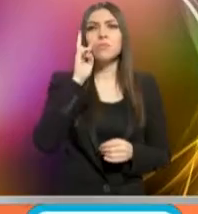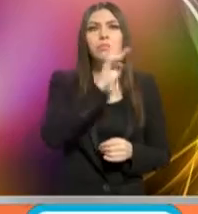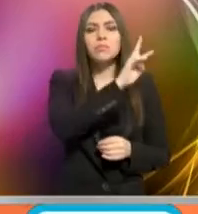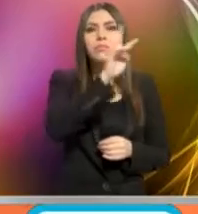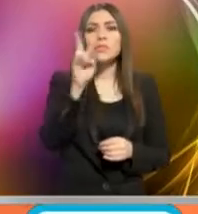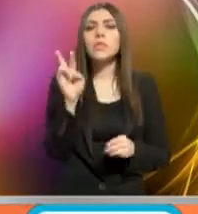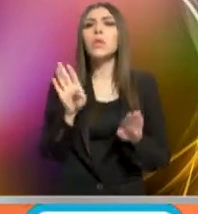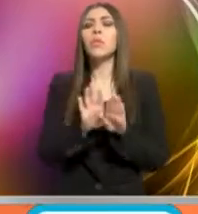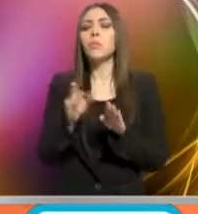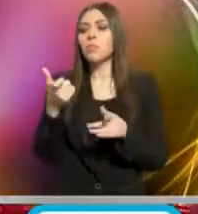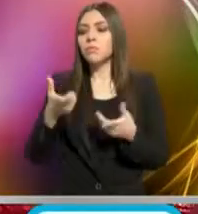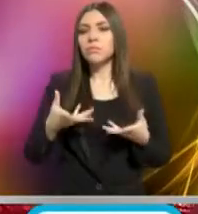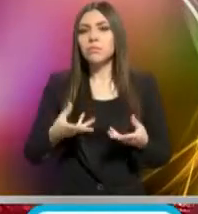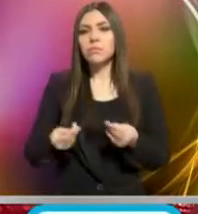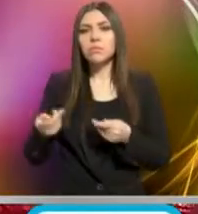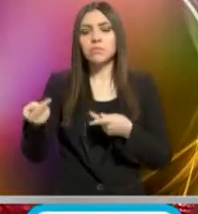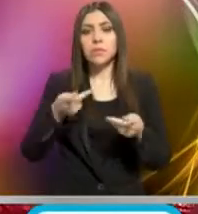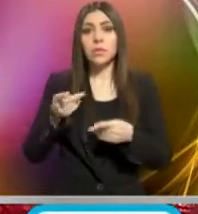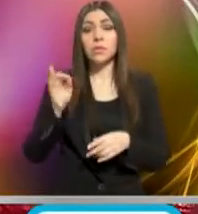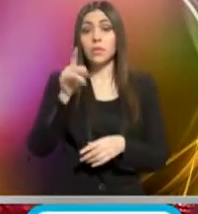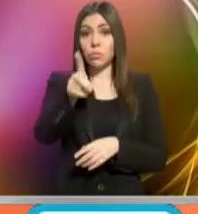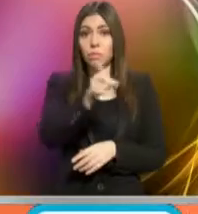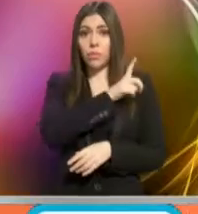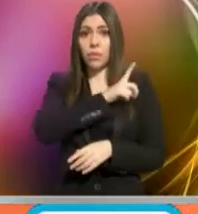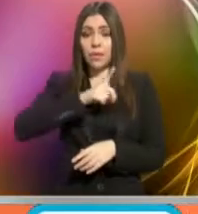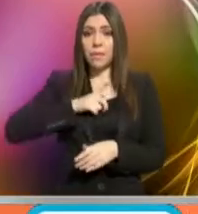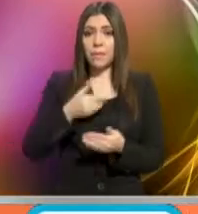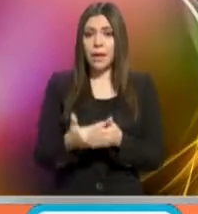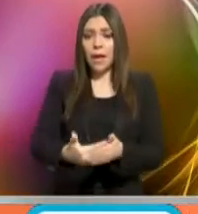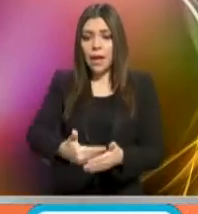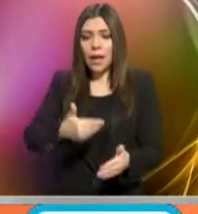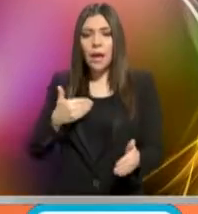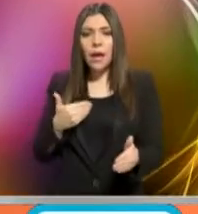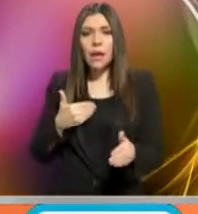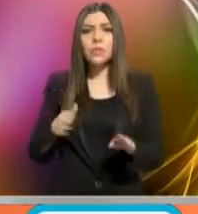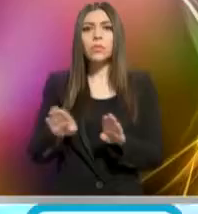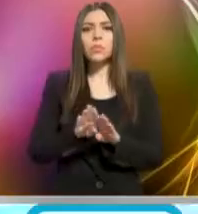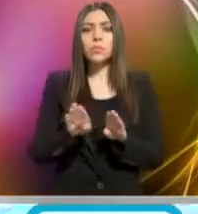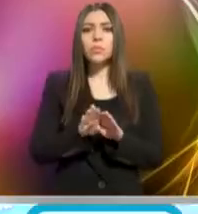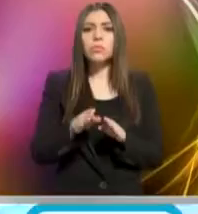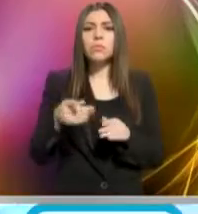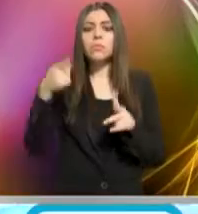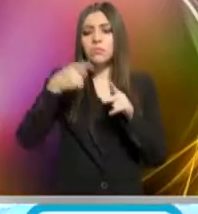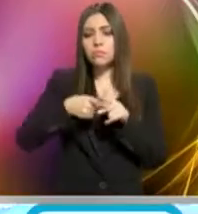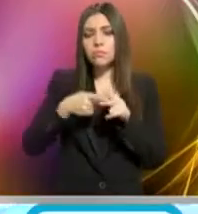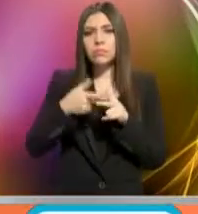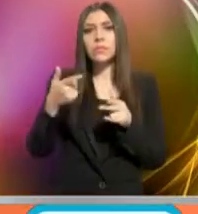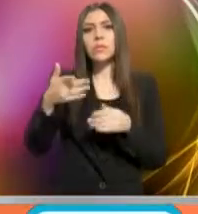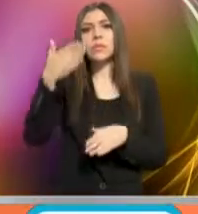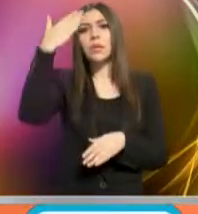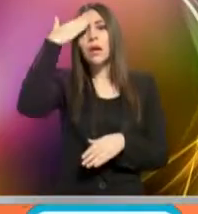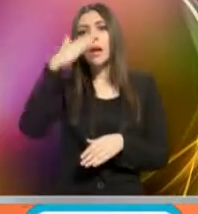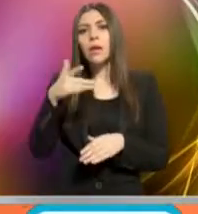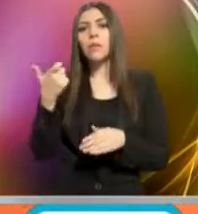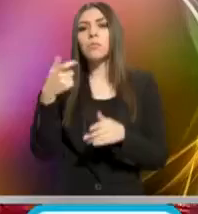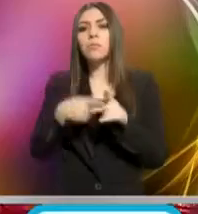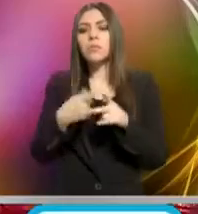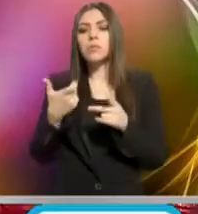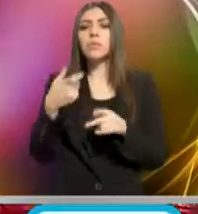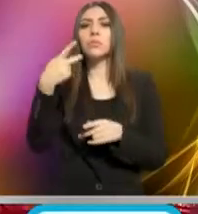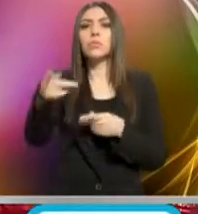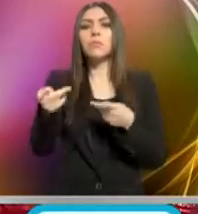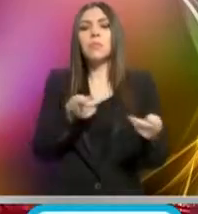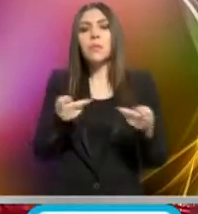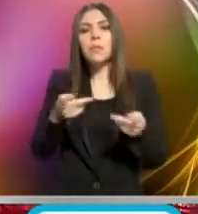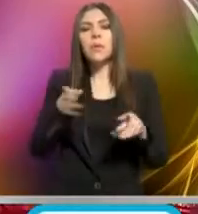esa es la parte más importante. Si tú no planeas, vas a tener problemas. Si tú no planeas tu Navidad, tu diciembre, tu cena, tus